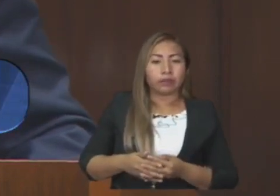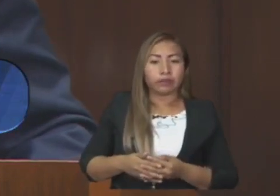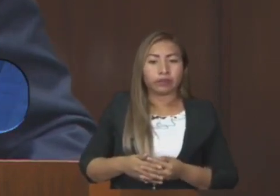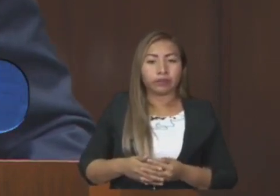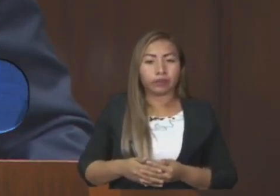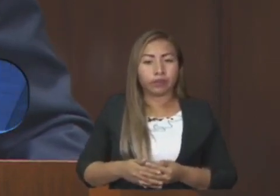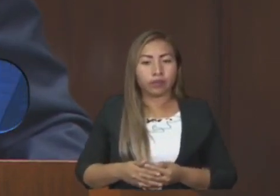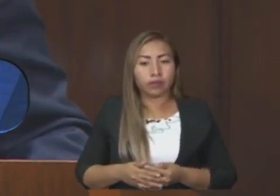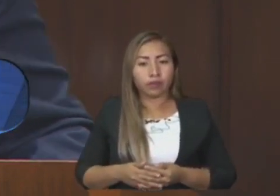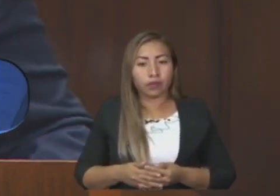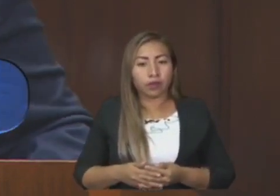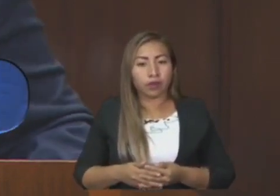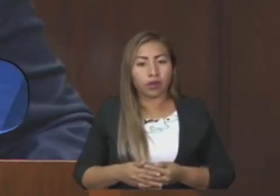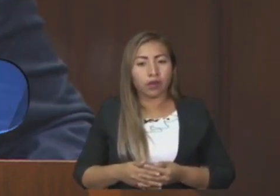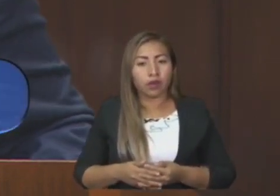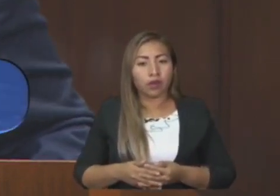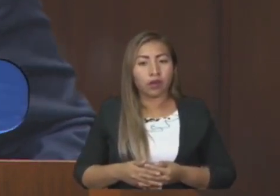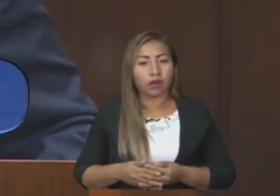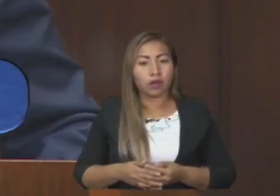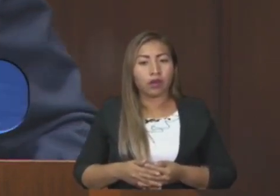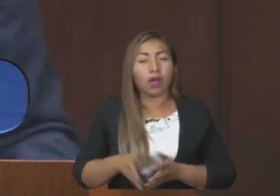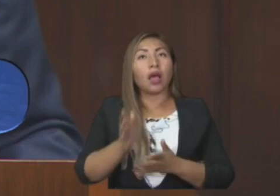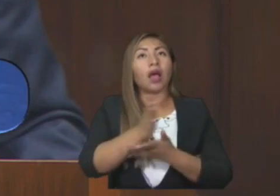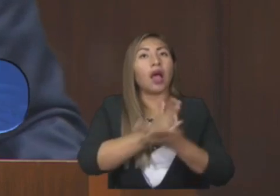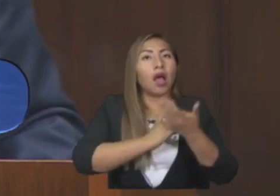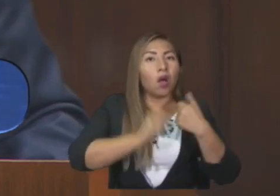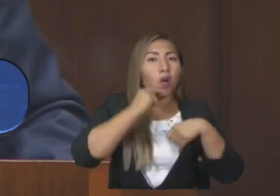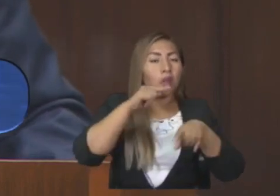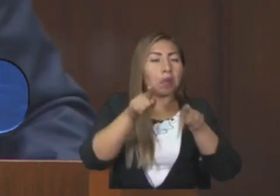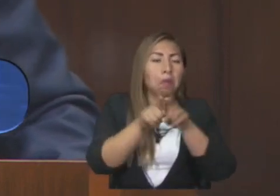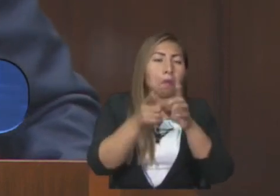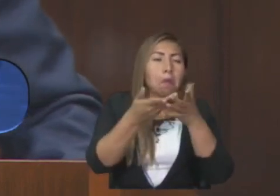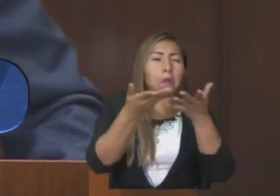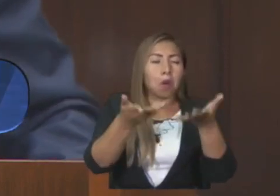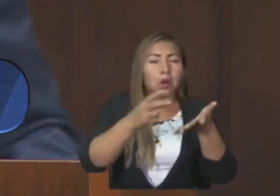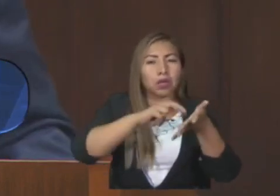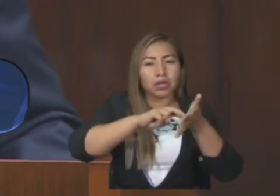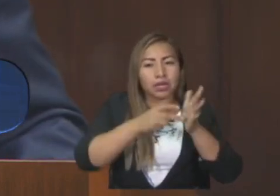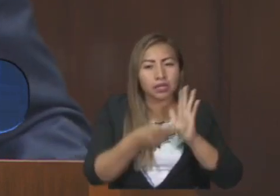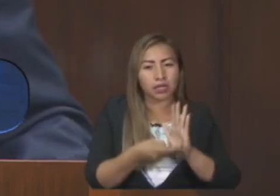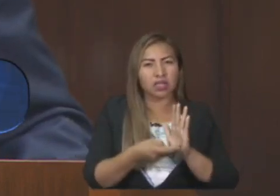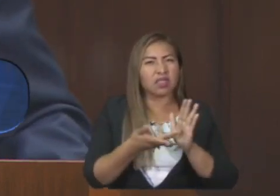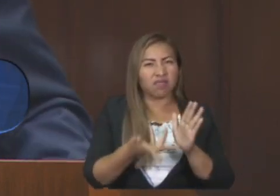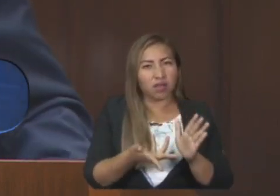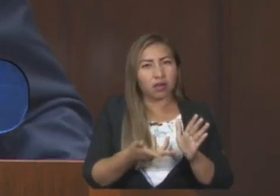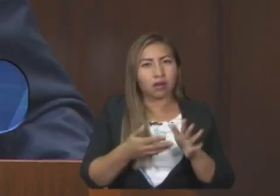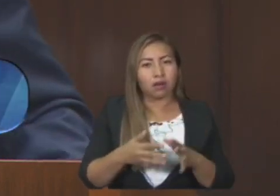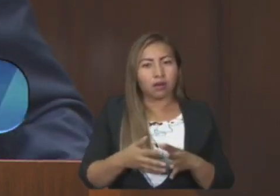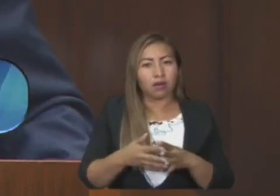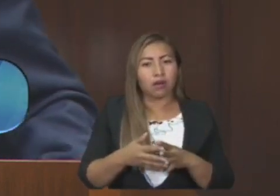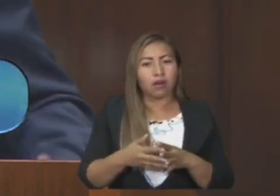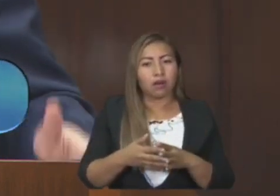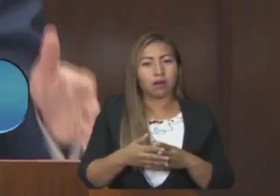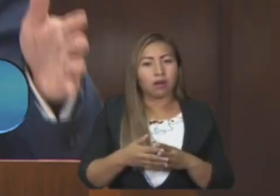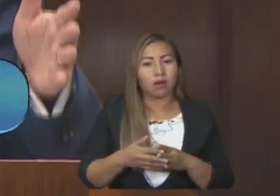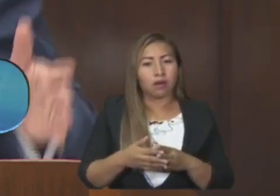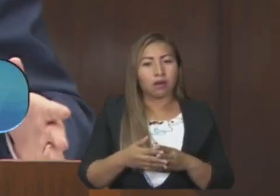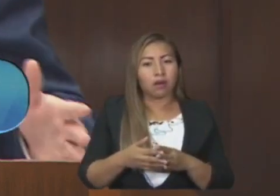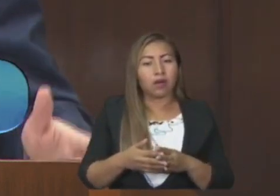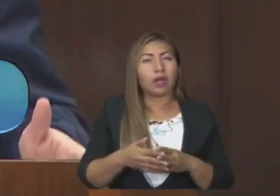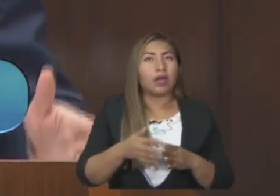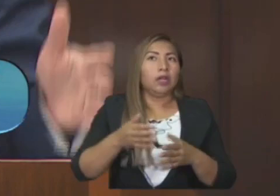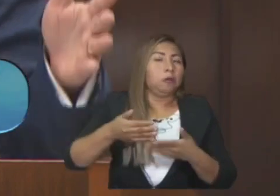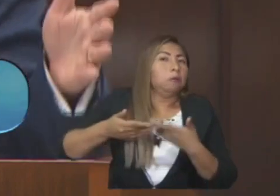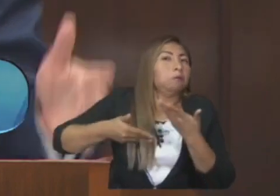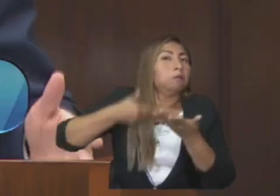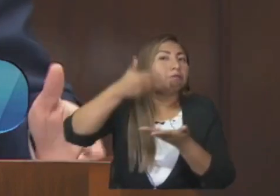estaban sujetas a ciertas protecciones a la baja. ¿Qué quiero decir con protecciones a la baja? ¿Qué pasaba en caso de que el precio